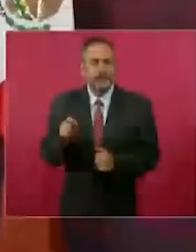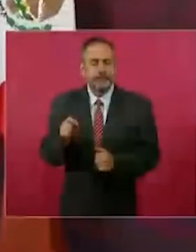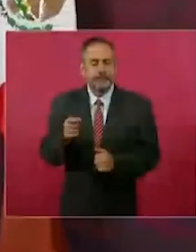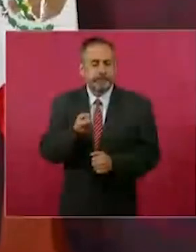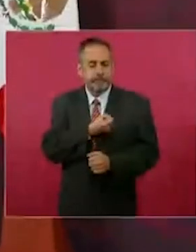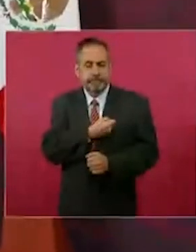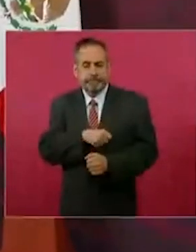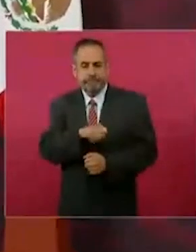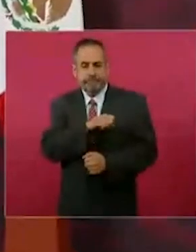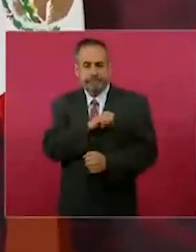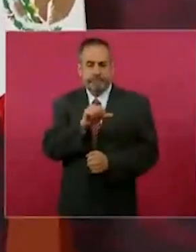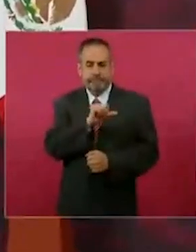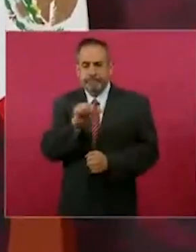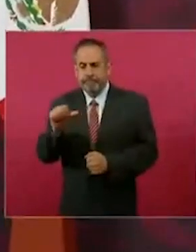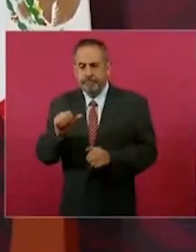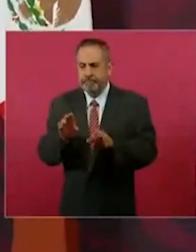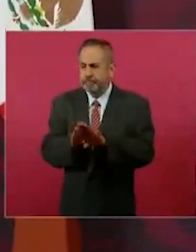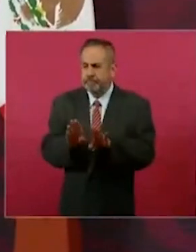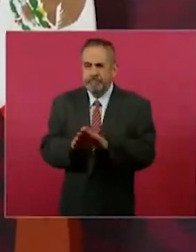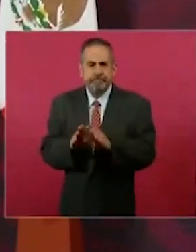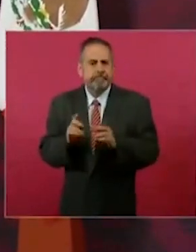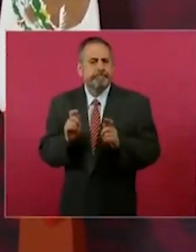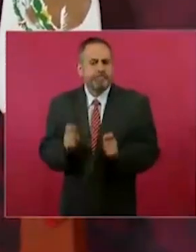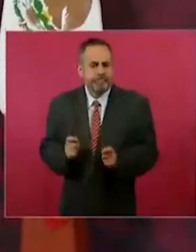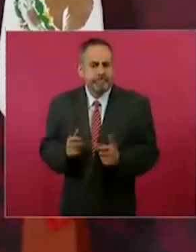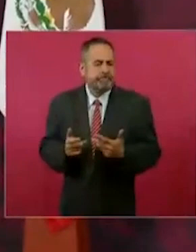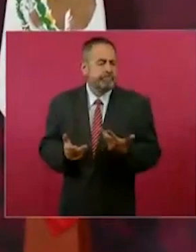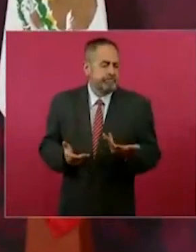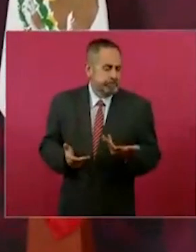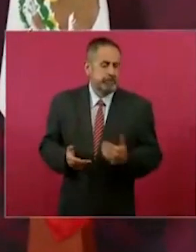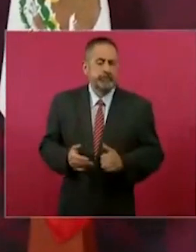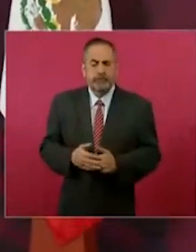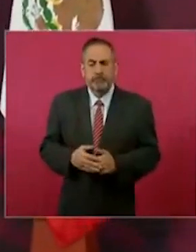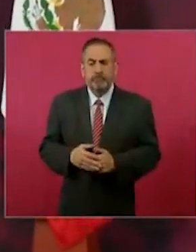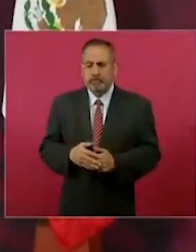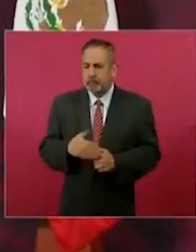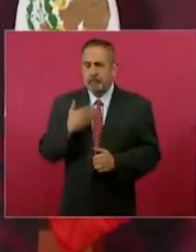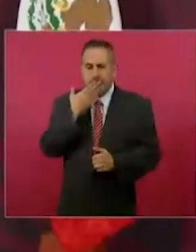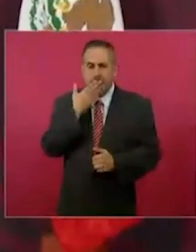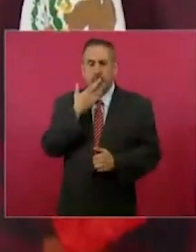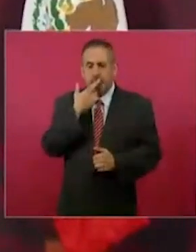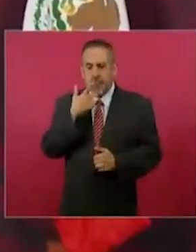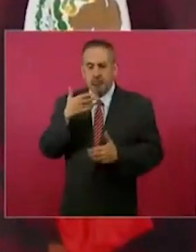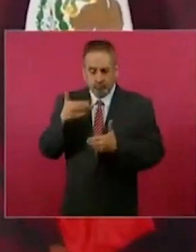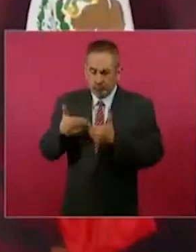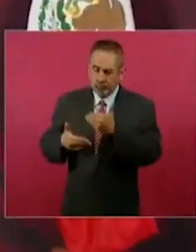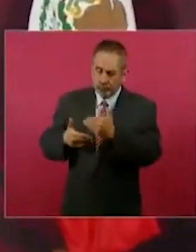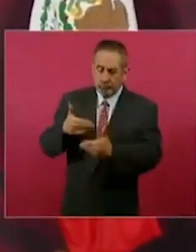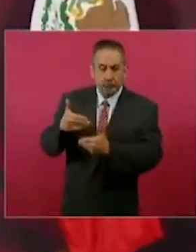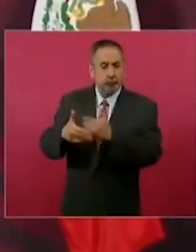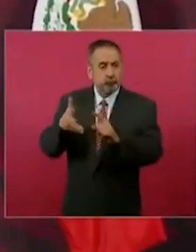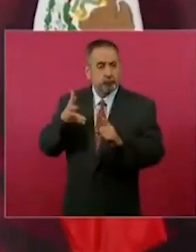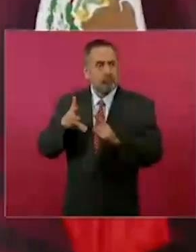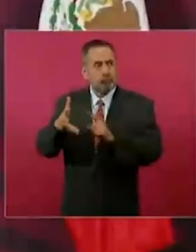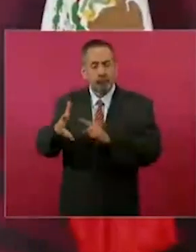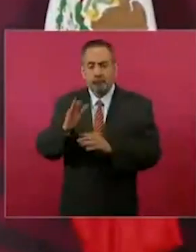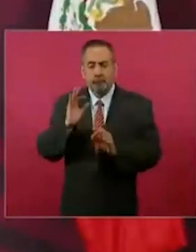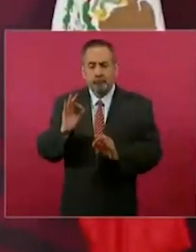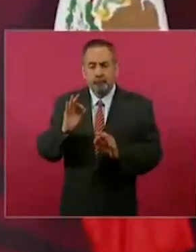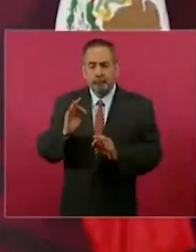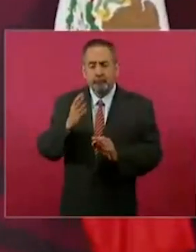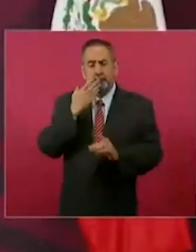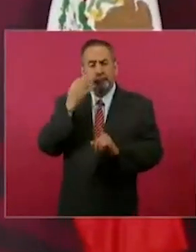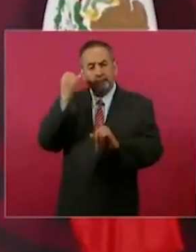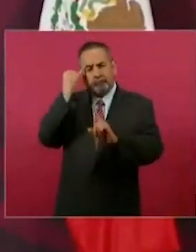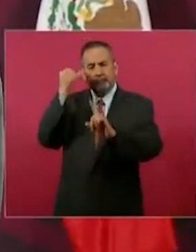ministros al presidente López Obrador recordemos que la semana pasada la secretaría de gobernación envió un documento